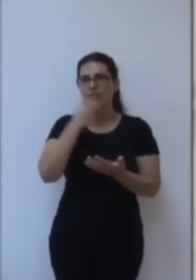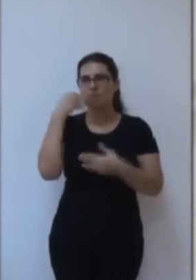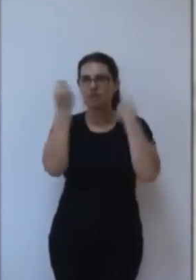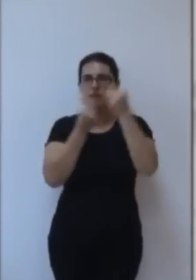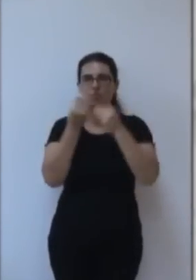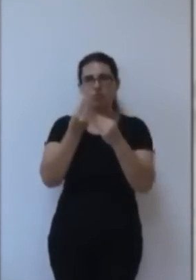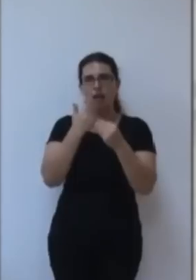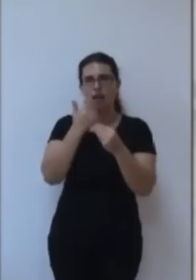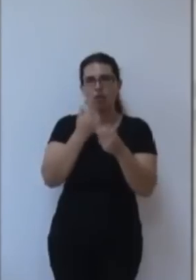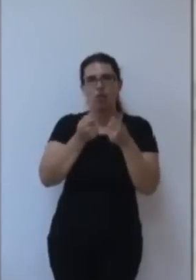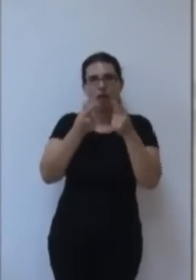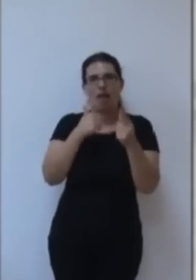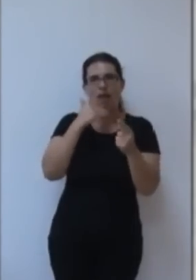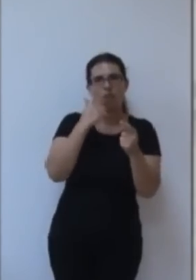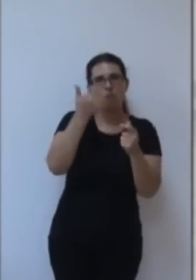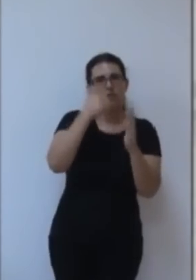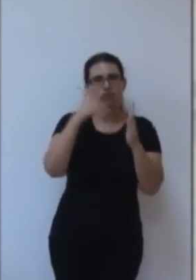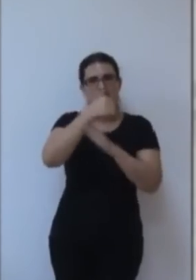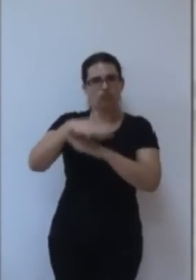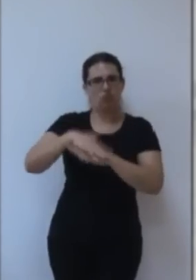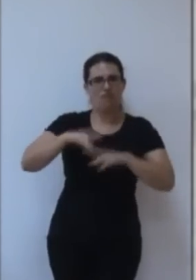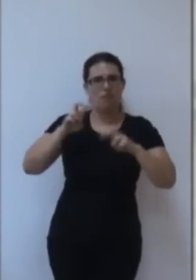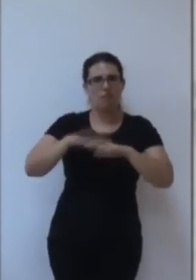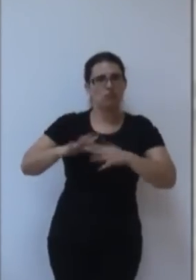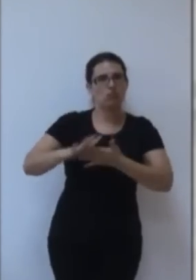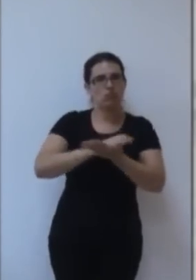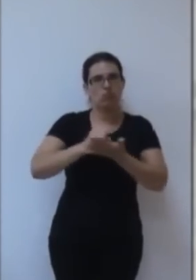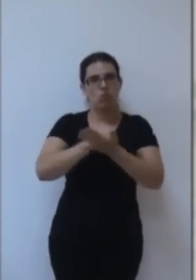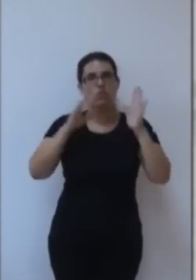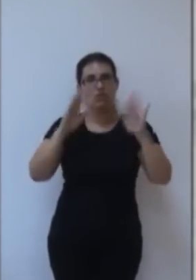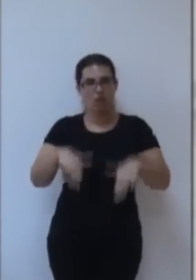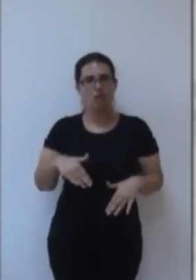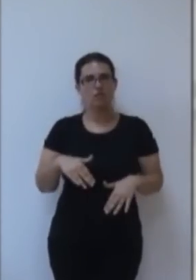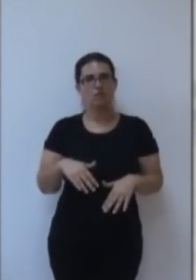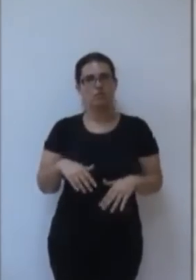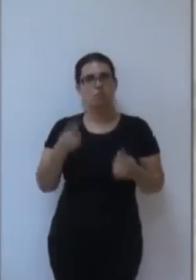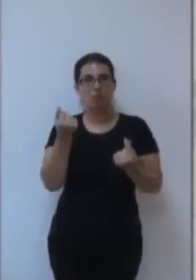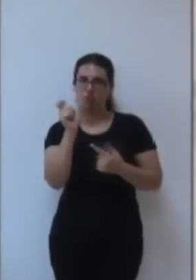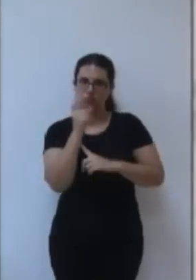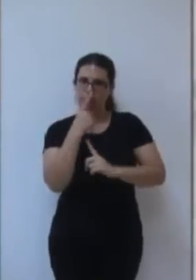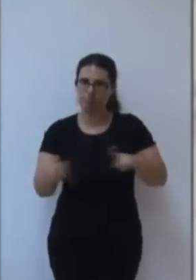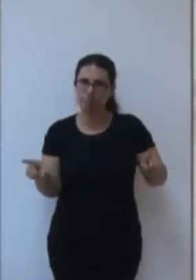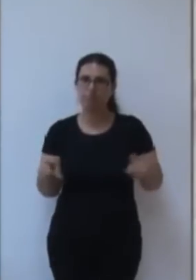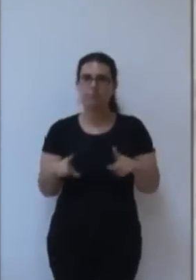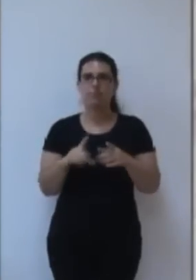más horizontales, los precios son otros, el potencial de negocio es otro, y ahí sí que se incorporarían